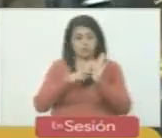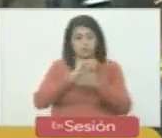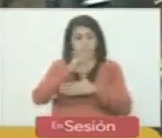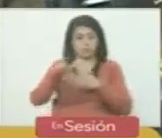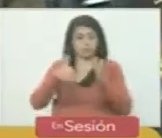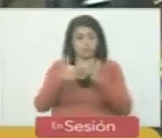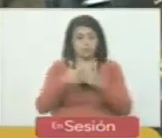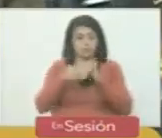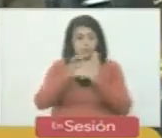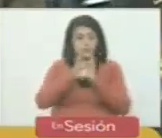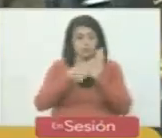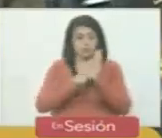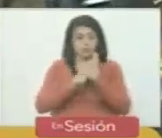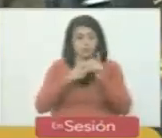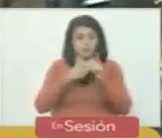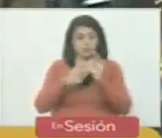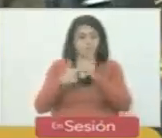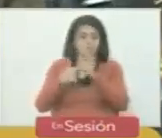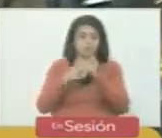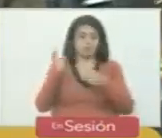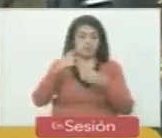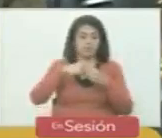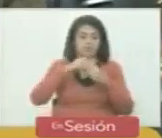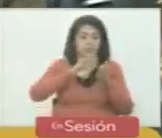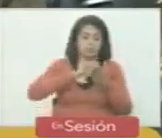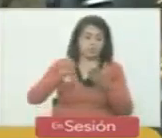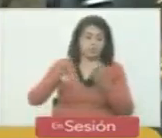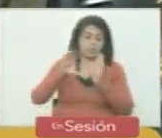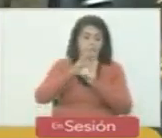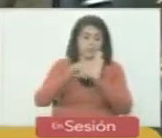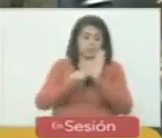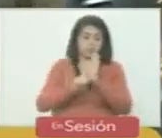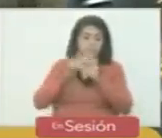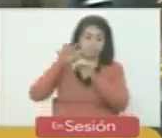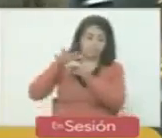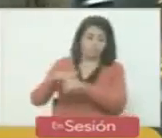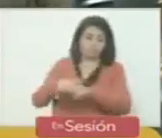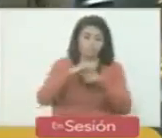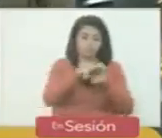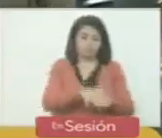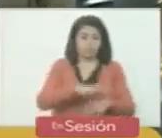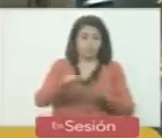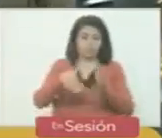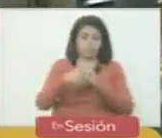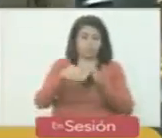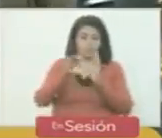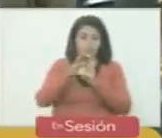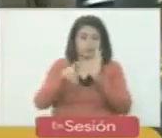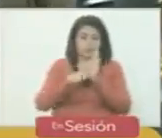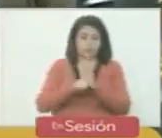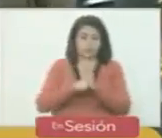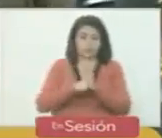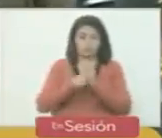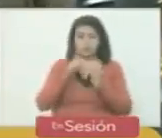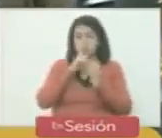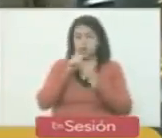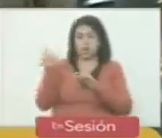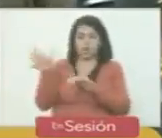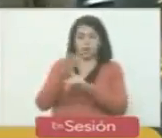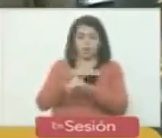todas constituciones excluyentes, todas constituciones discriminadoras, todas constituciones